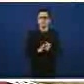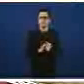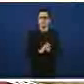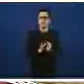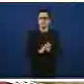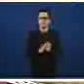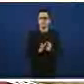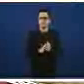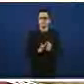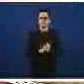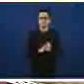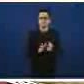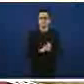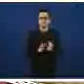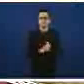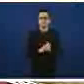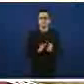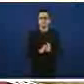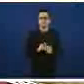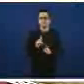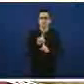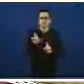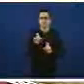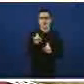Pregunta Pregunta